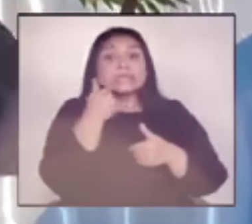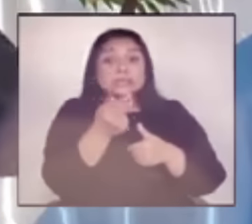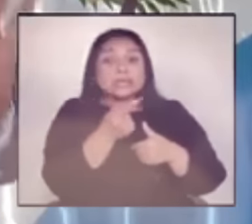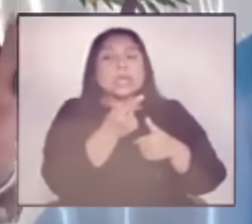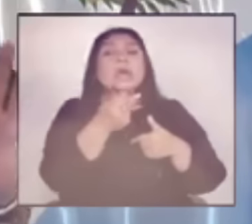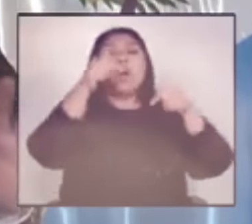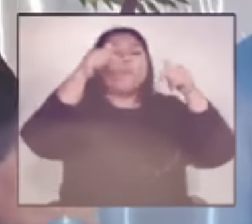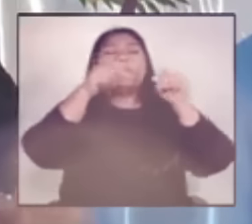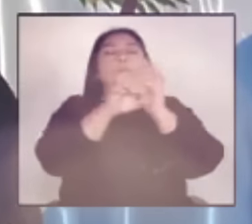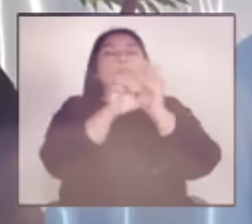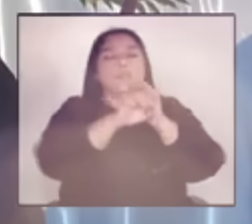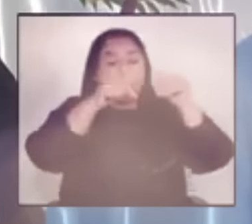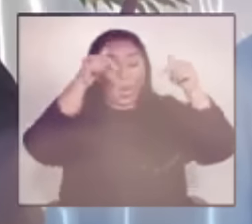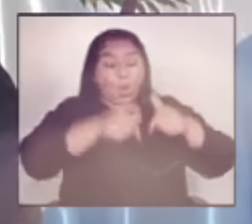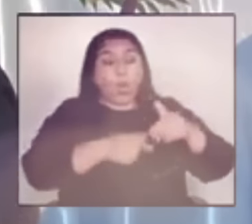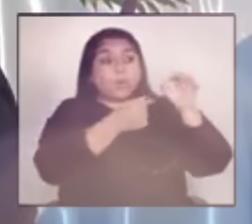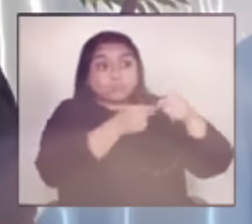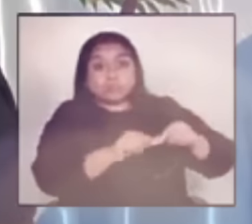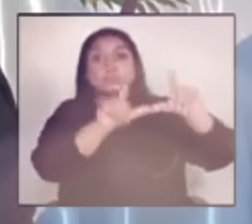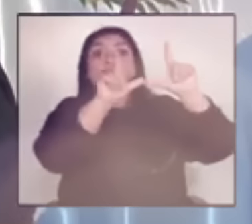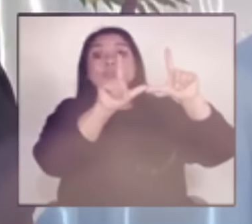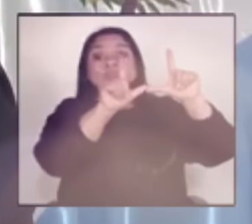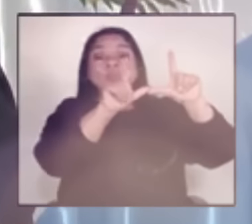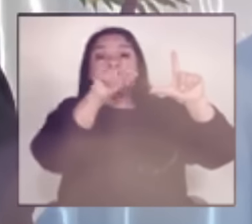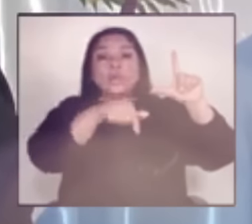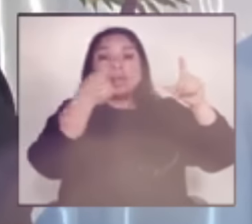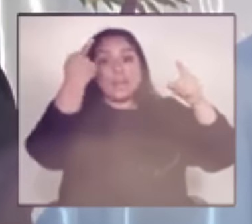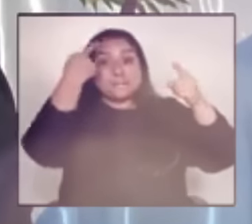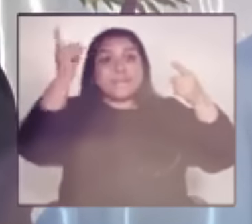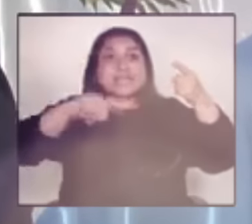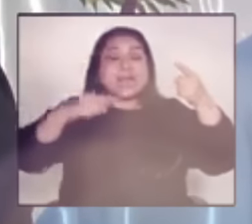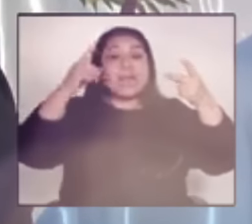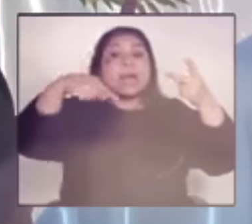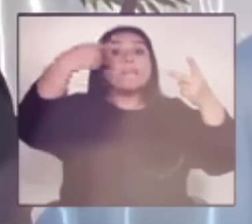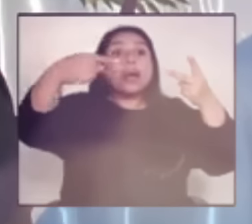publicación de este listado. El Consejo